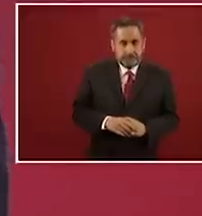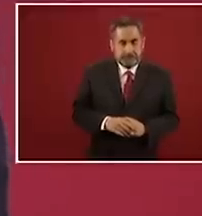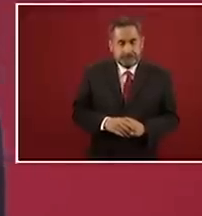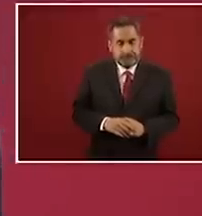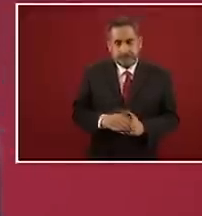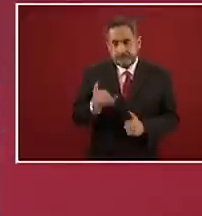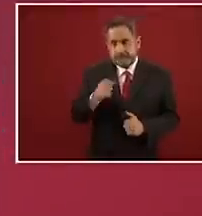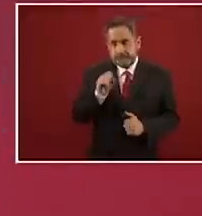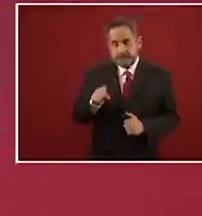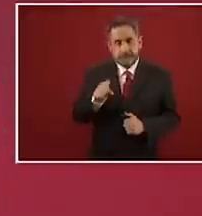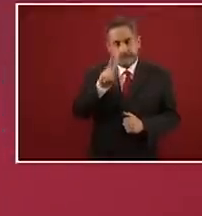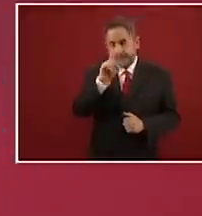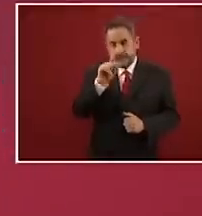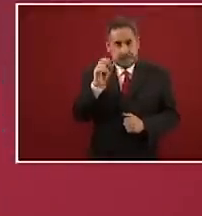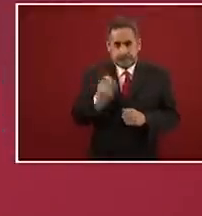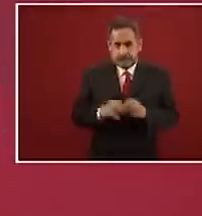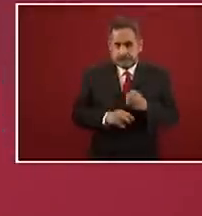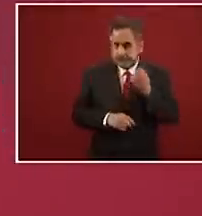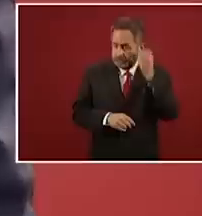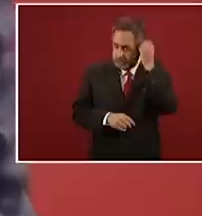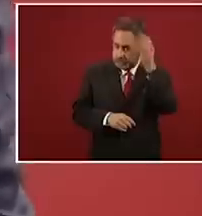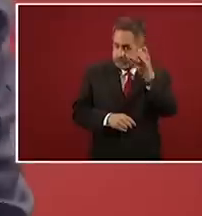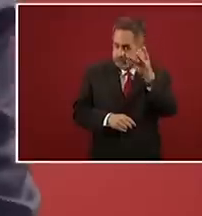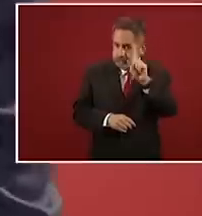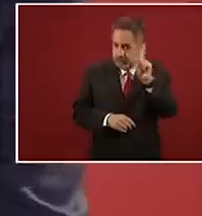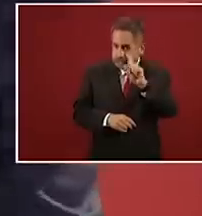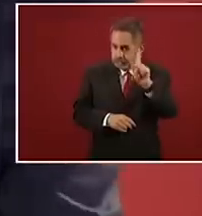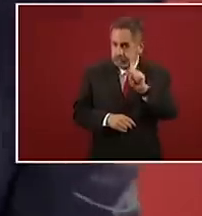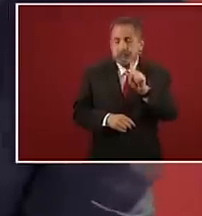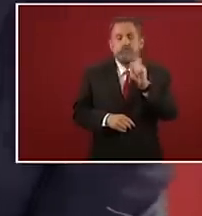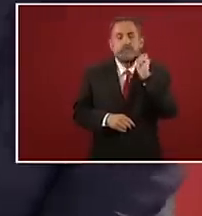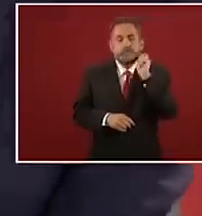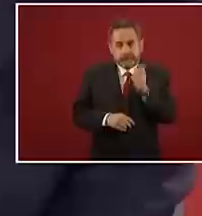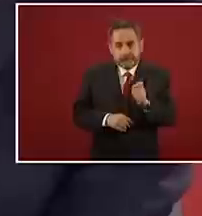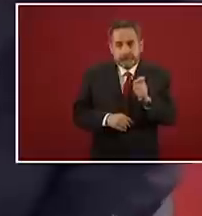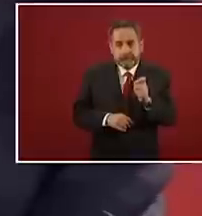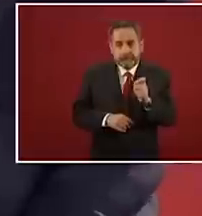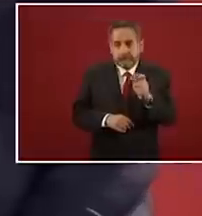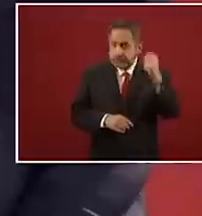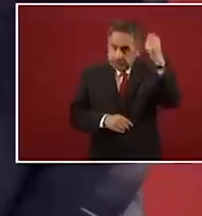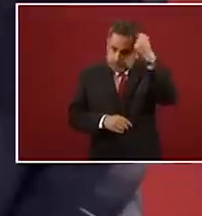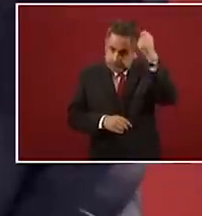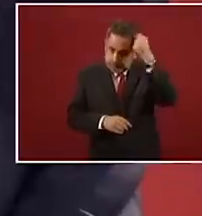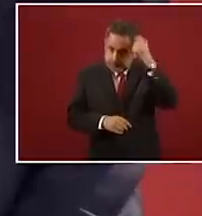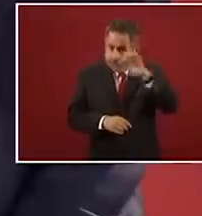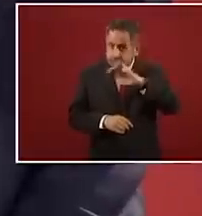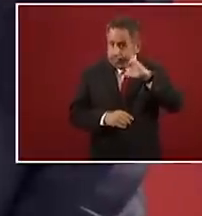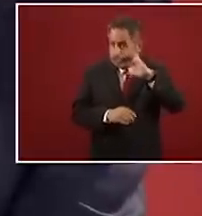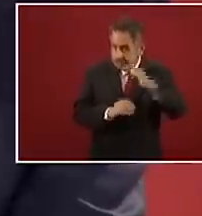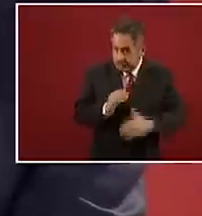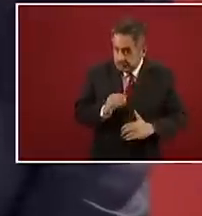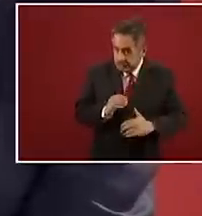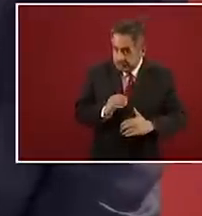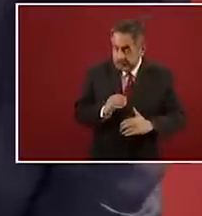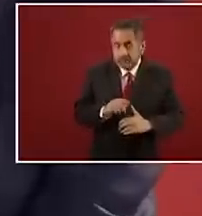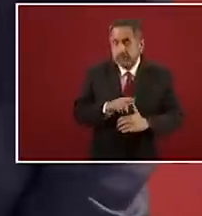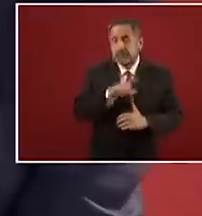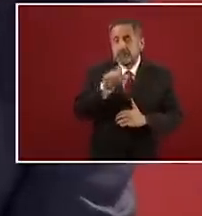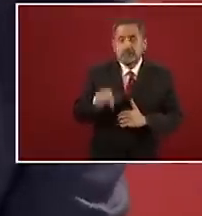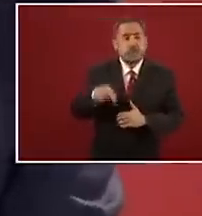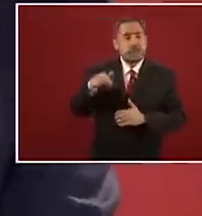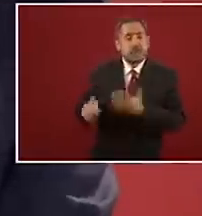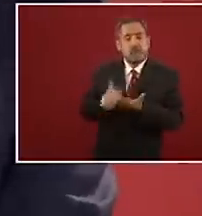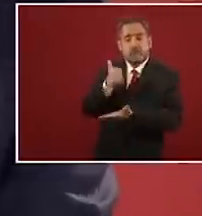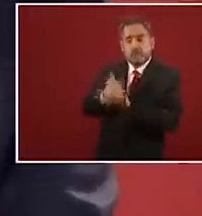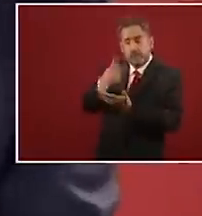Y no olviden, se terminaba Texcoco y se tenía que cerrar el